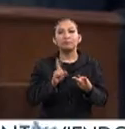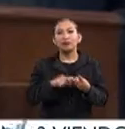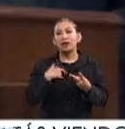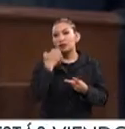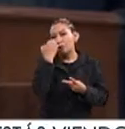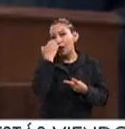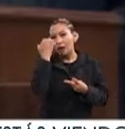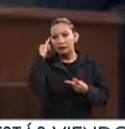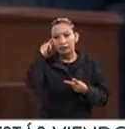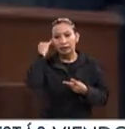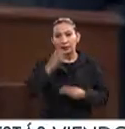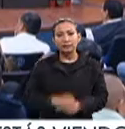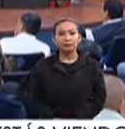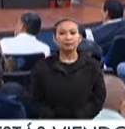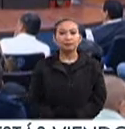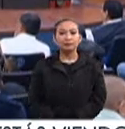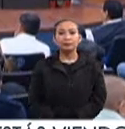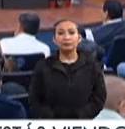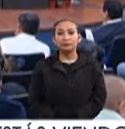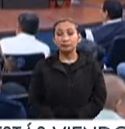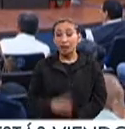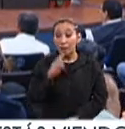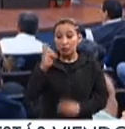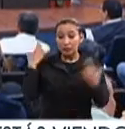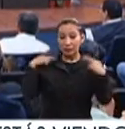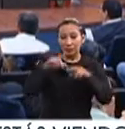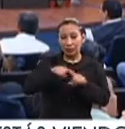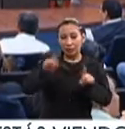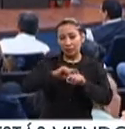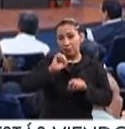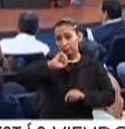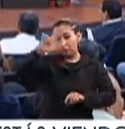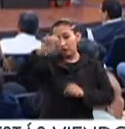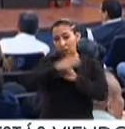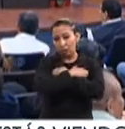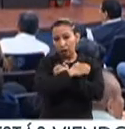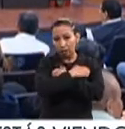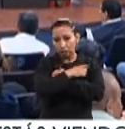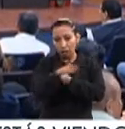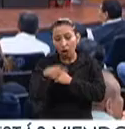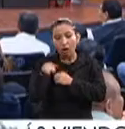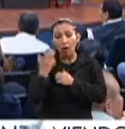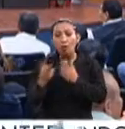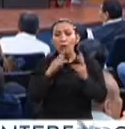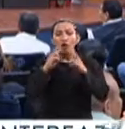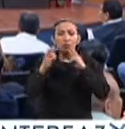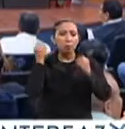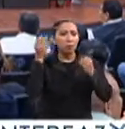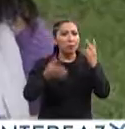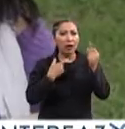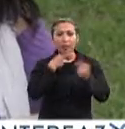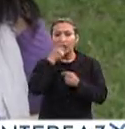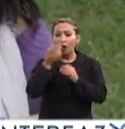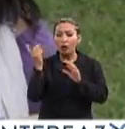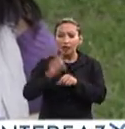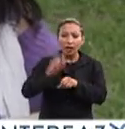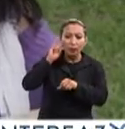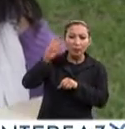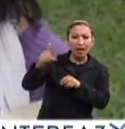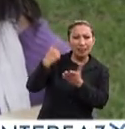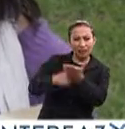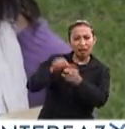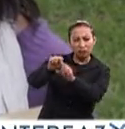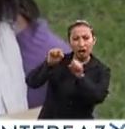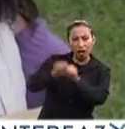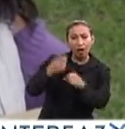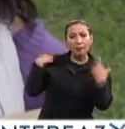las escuelas indígenas. Las voces de profesores y especialistas en educación se levantaron para expresar lo que a diario viven en las